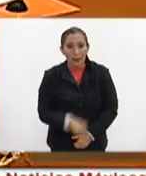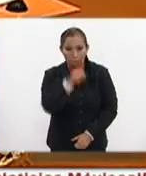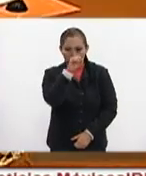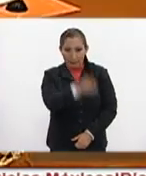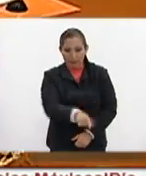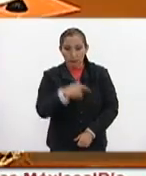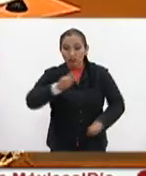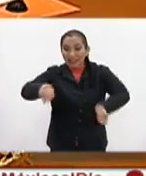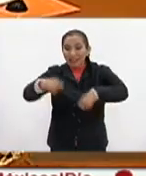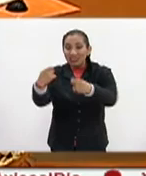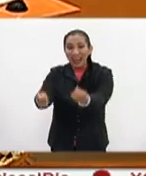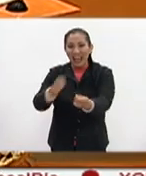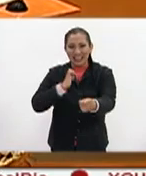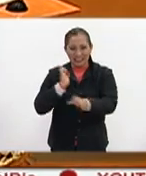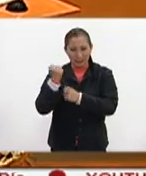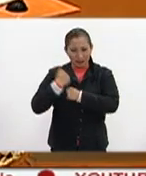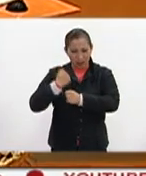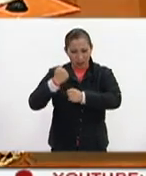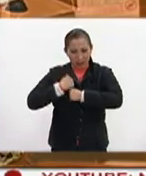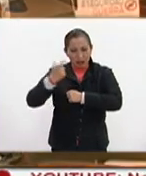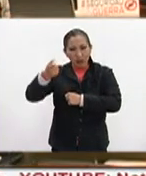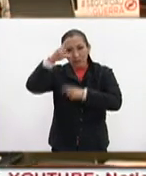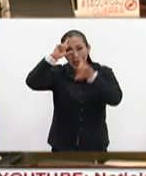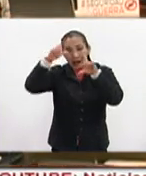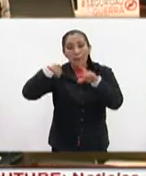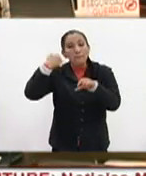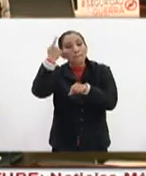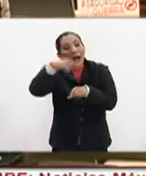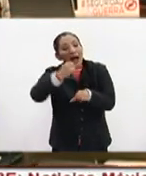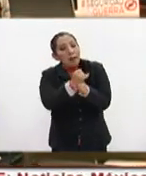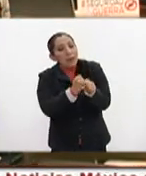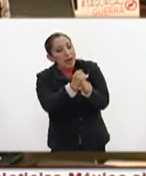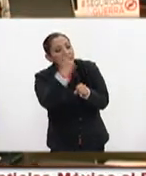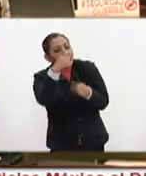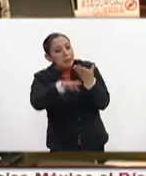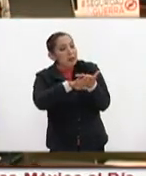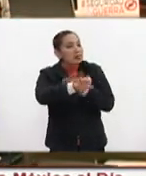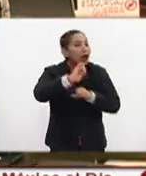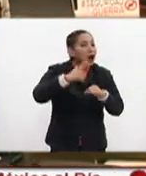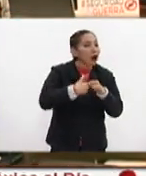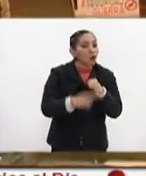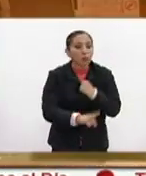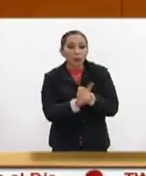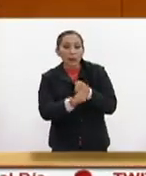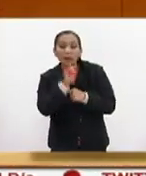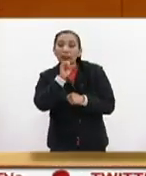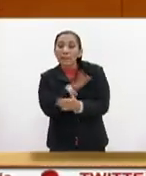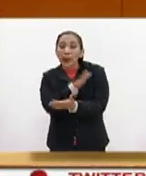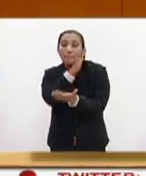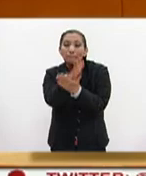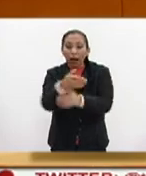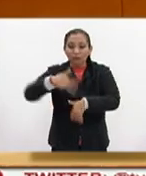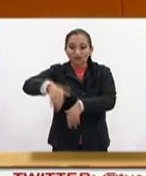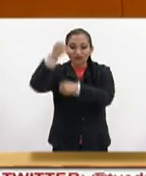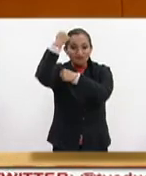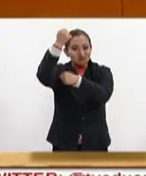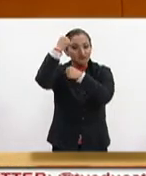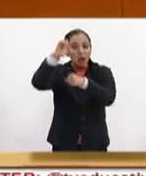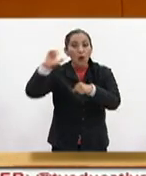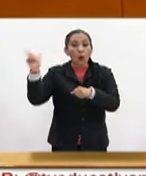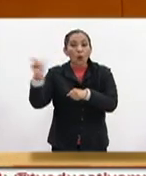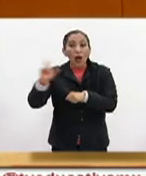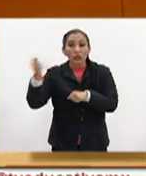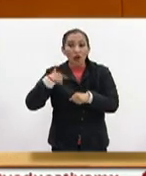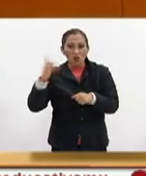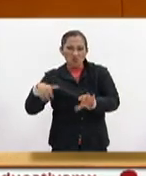Asimismo, se faculta a las Fuerzas Armadas para realizar tareas de investigación y prevención de delitos, además de intervenir en protestas sociales cuando no